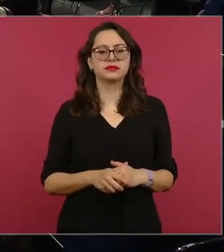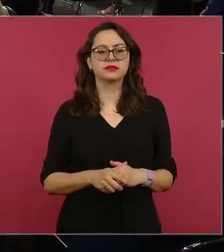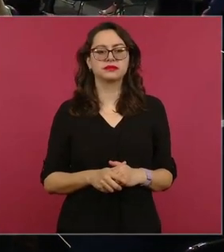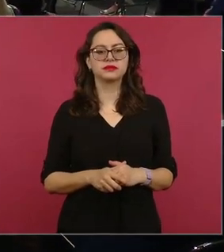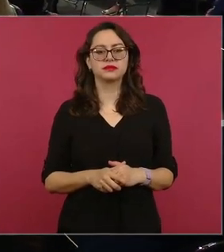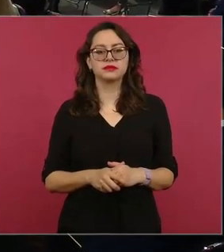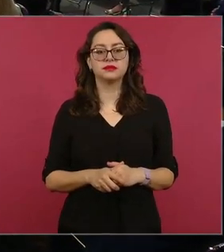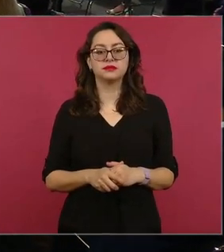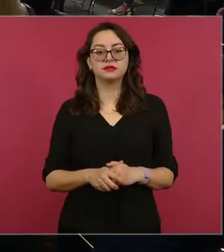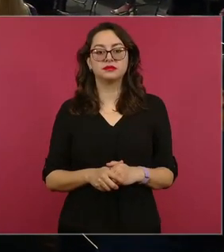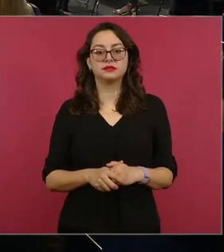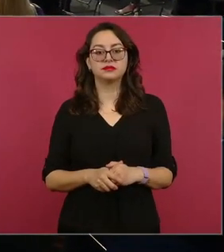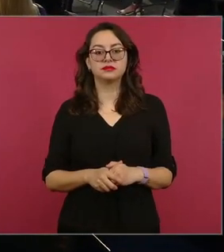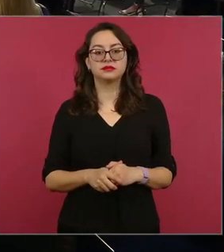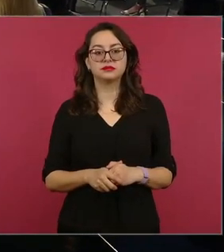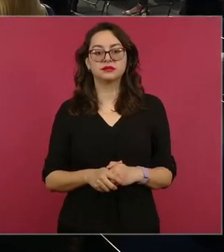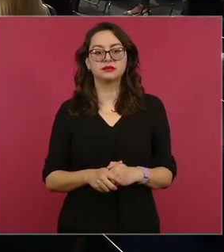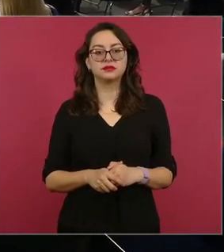Miren,